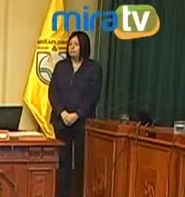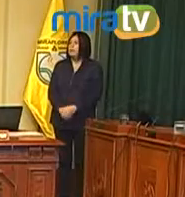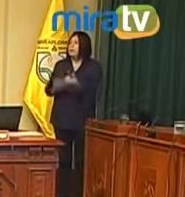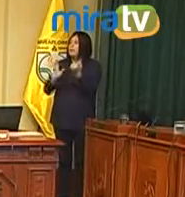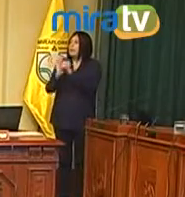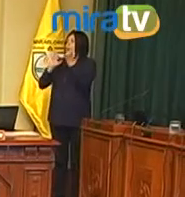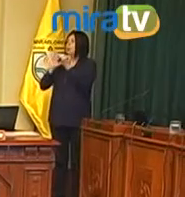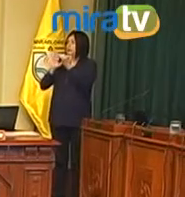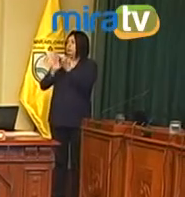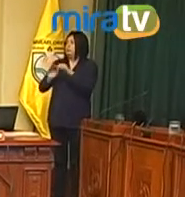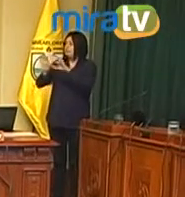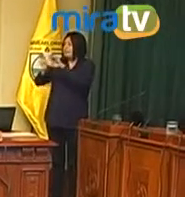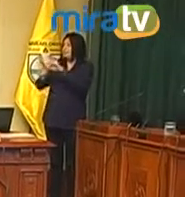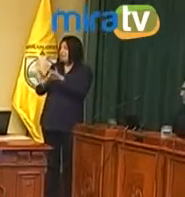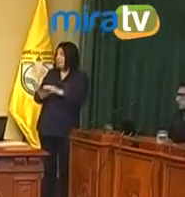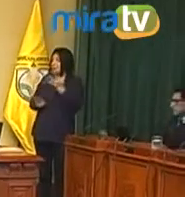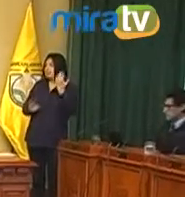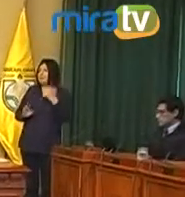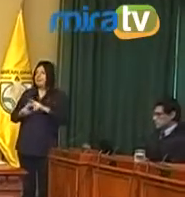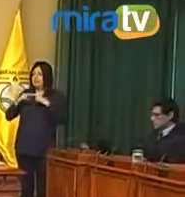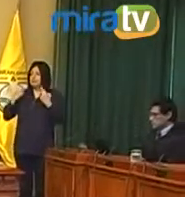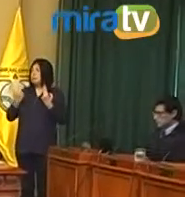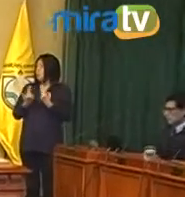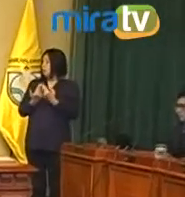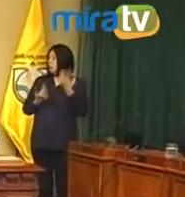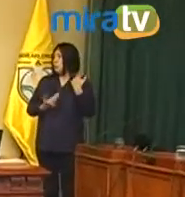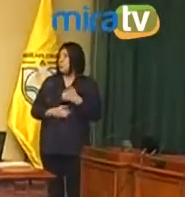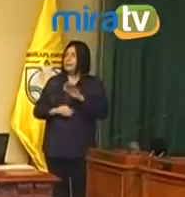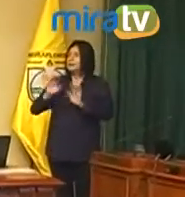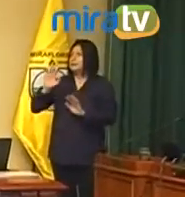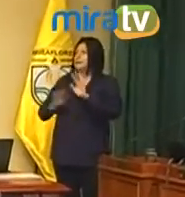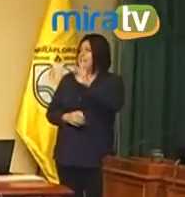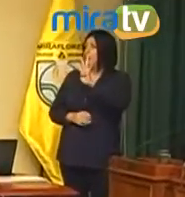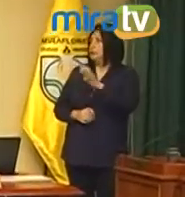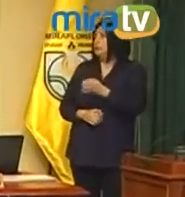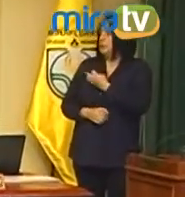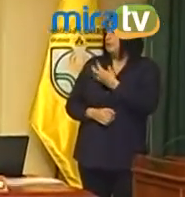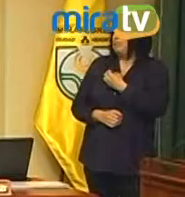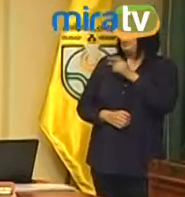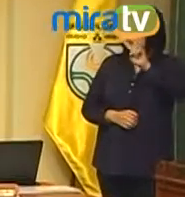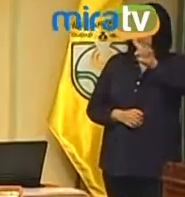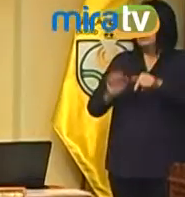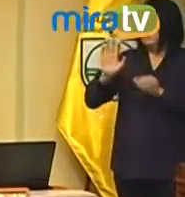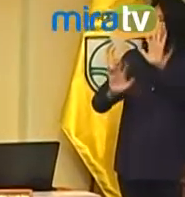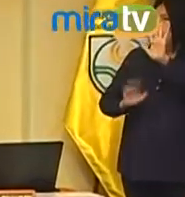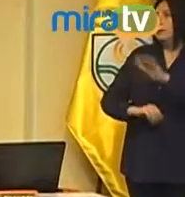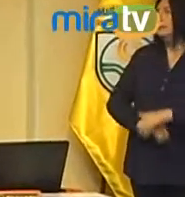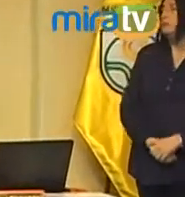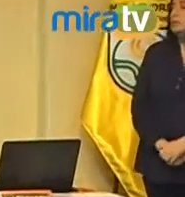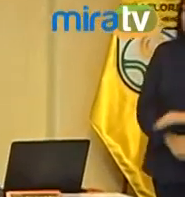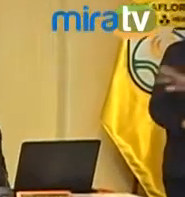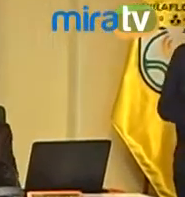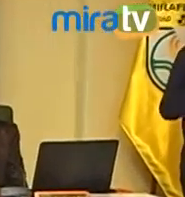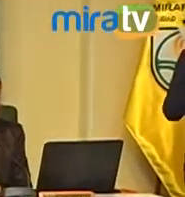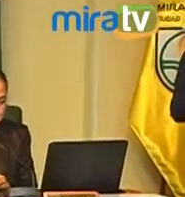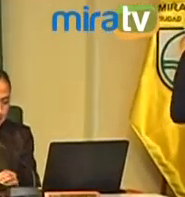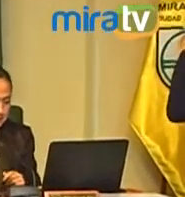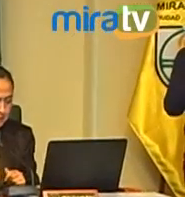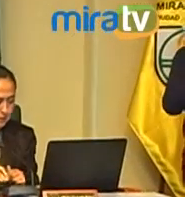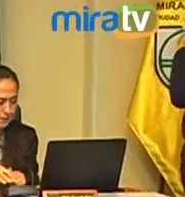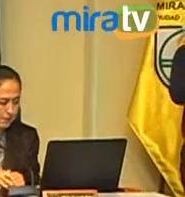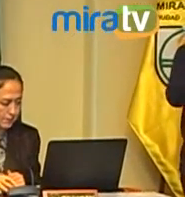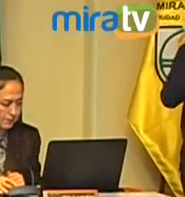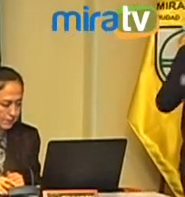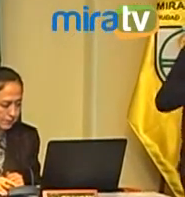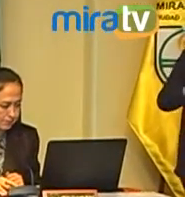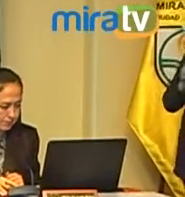Aprobación de actas. Actas de la sesión ordinaria de Consejo de fecha 14 de mayo del 2015. Todos los miembros del Consejo han recibido